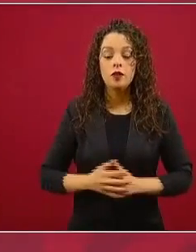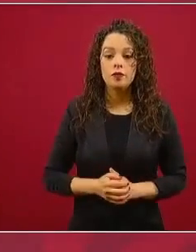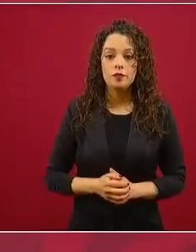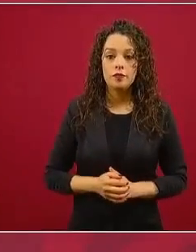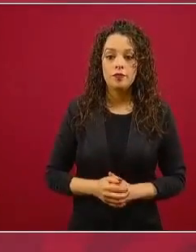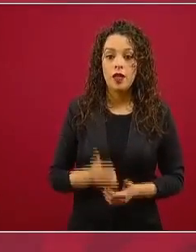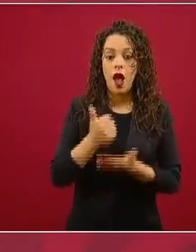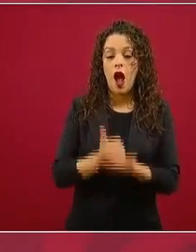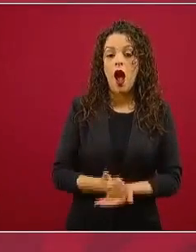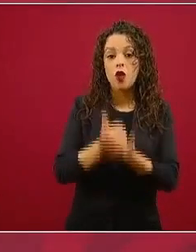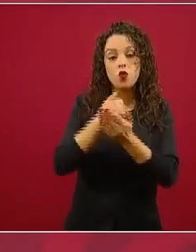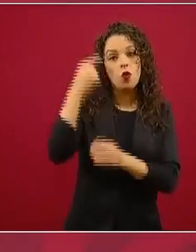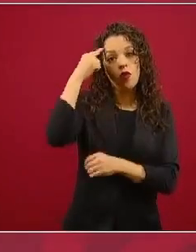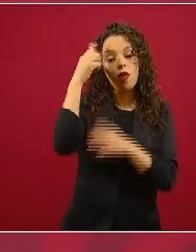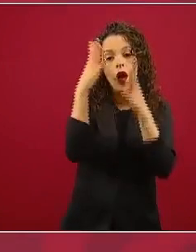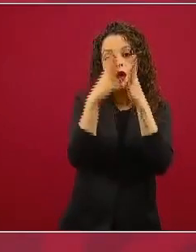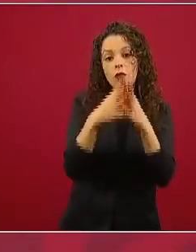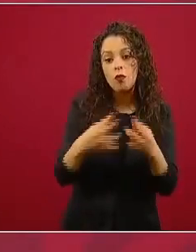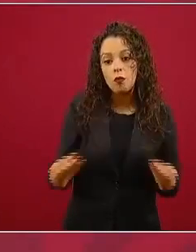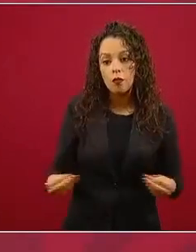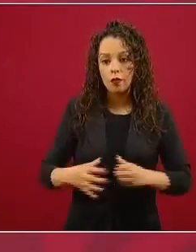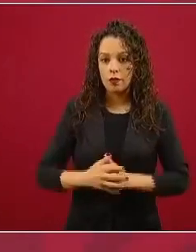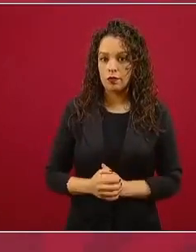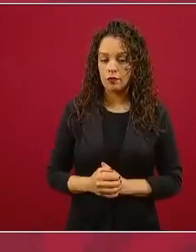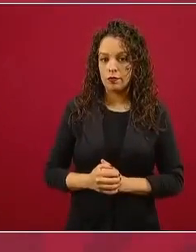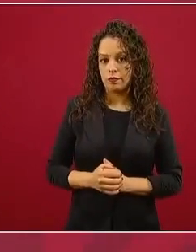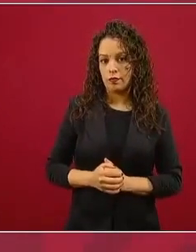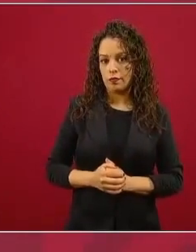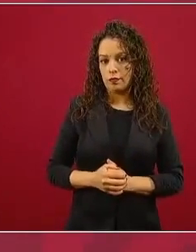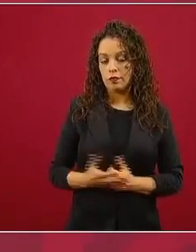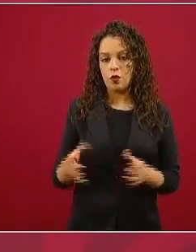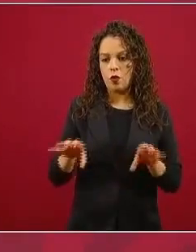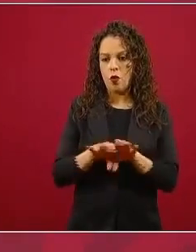¿Cómo se recibía ese dinero de soborno?